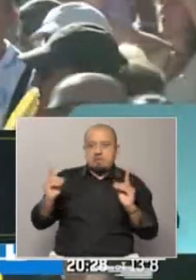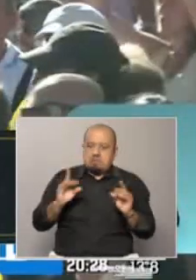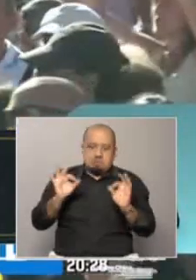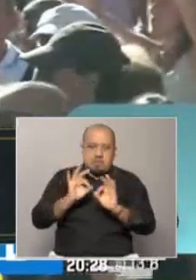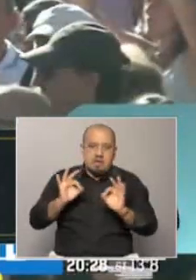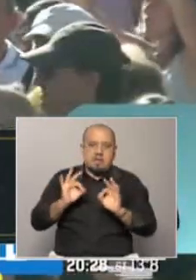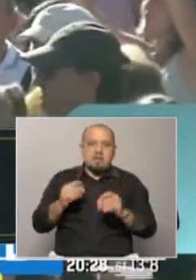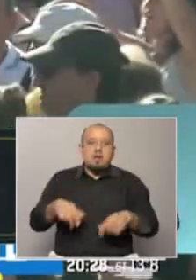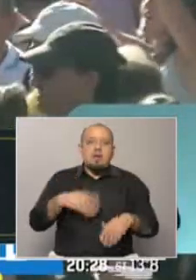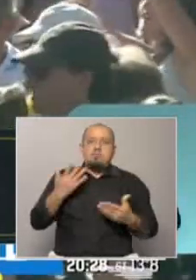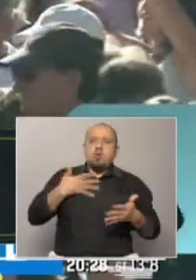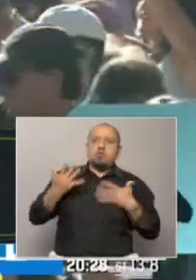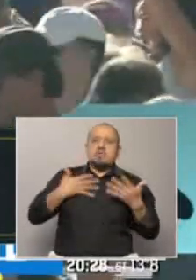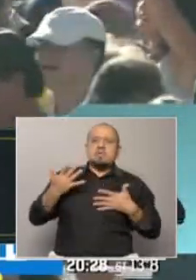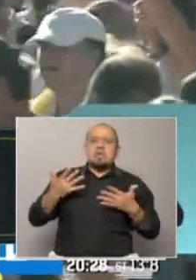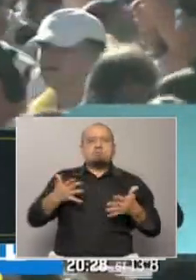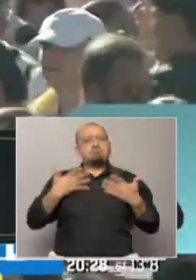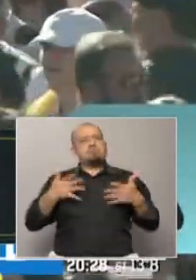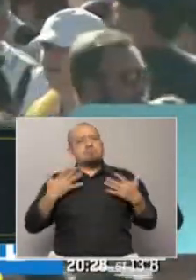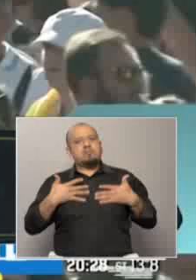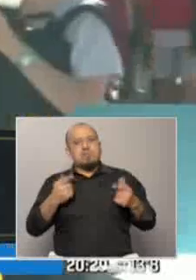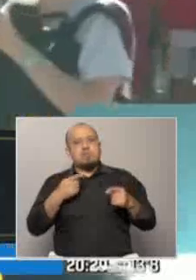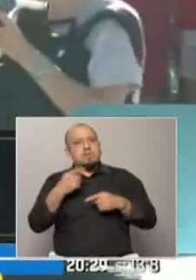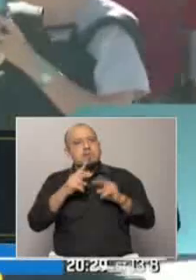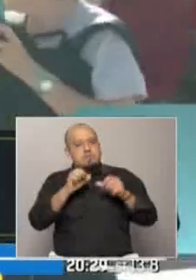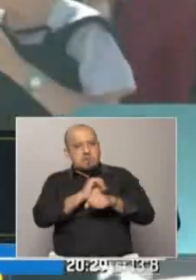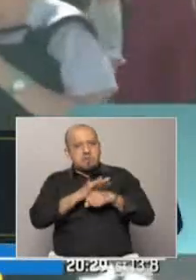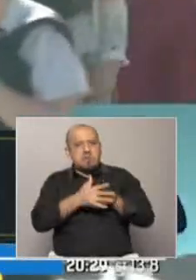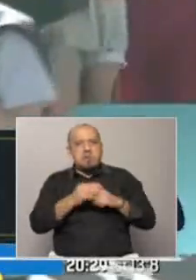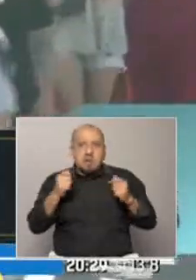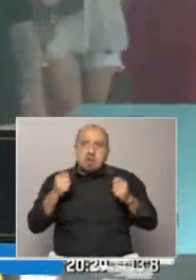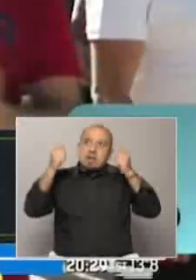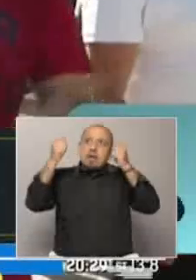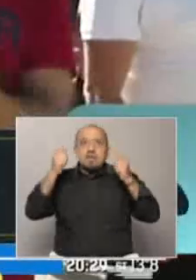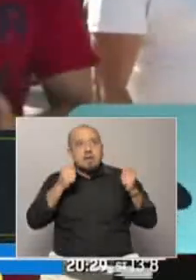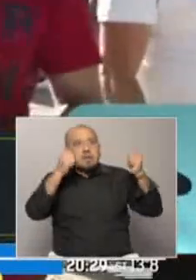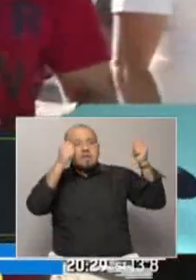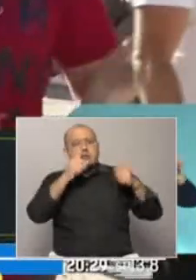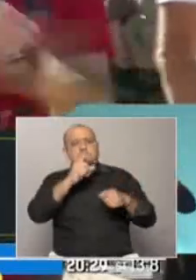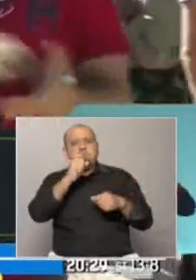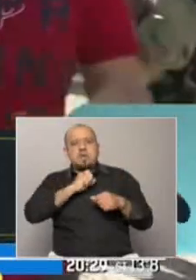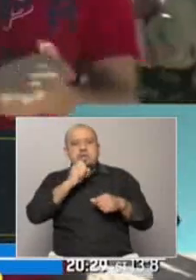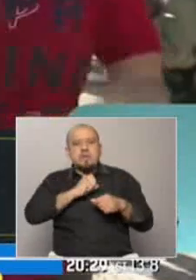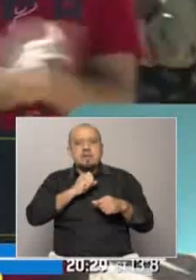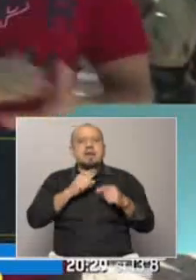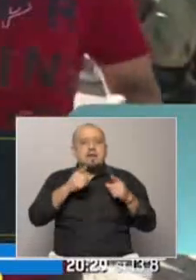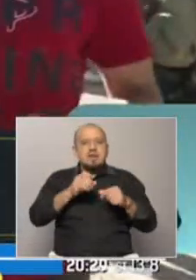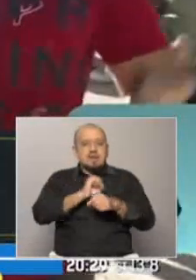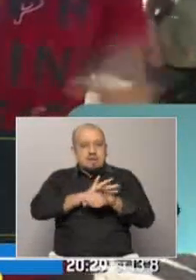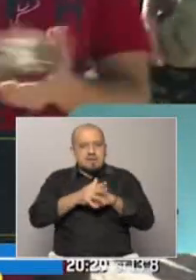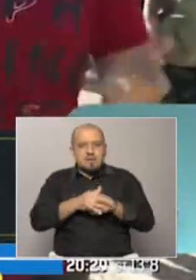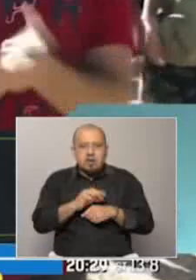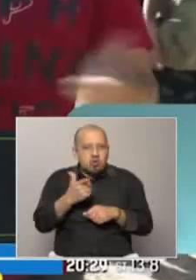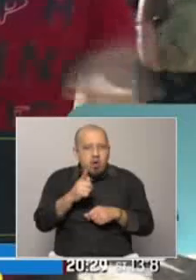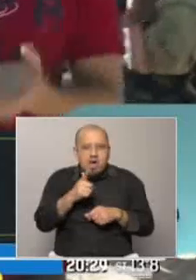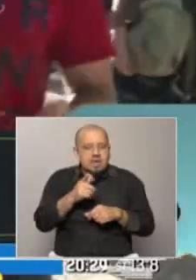social. Protestaron contra las medidas para hacer frente a la pandemia, carteles con mensajes como "la mentira es la pandemia, no